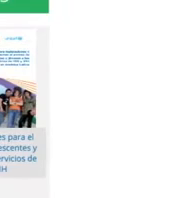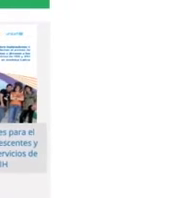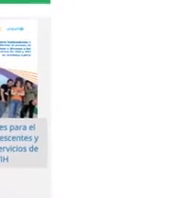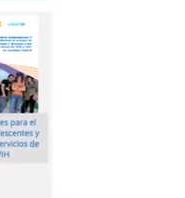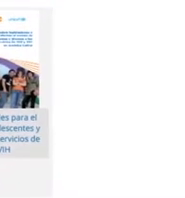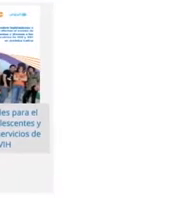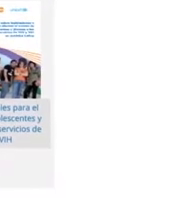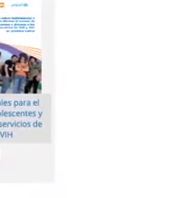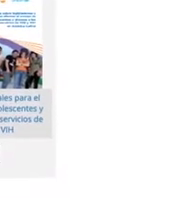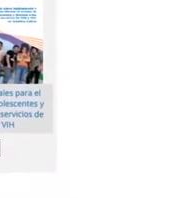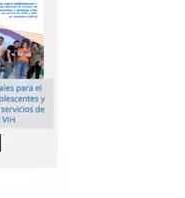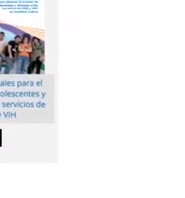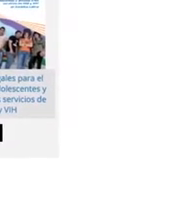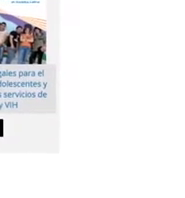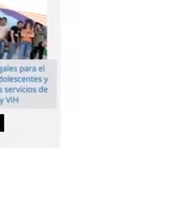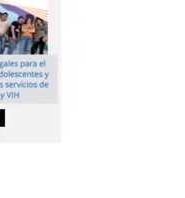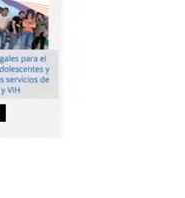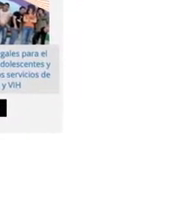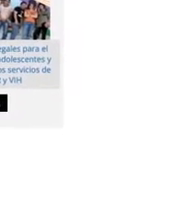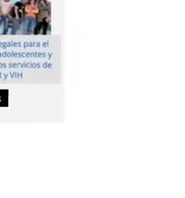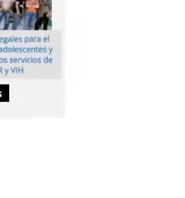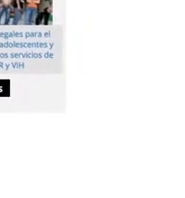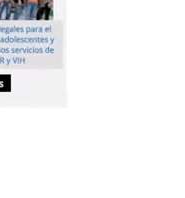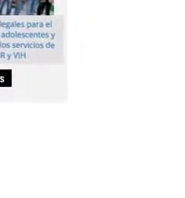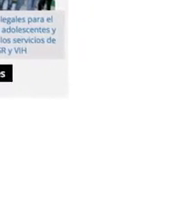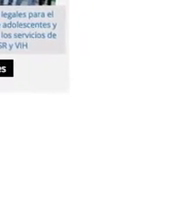guía para empezar a